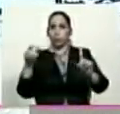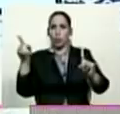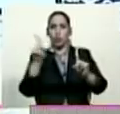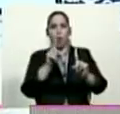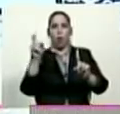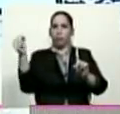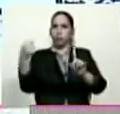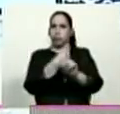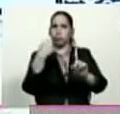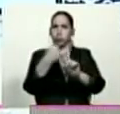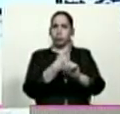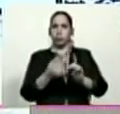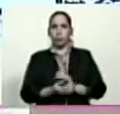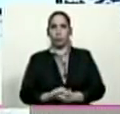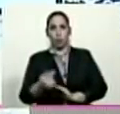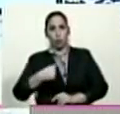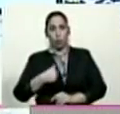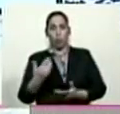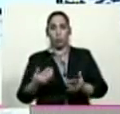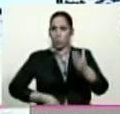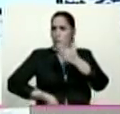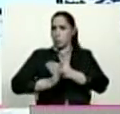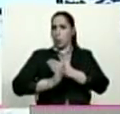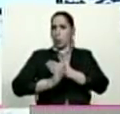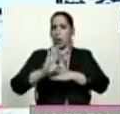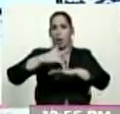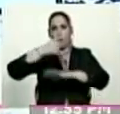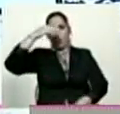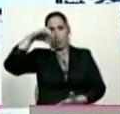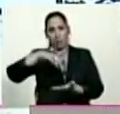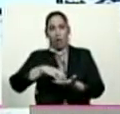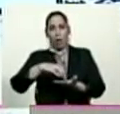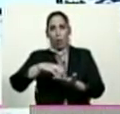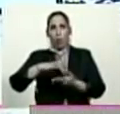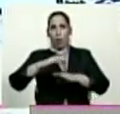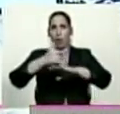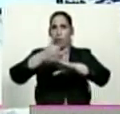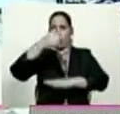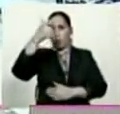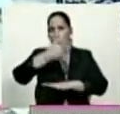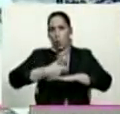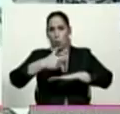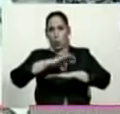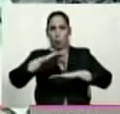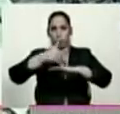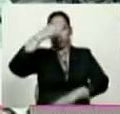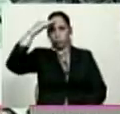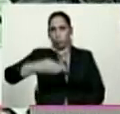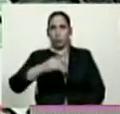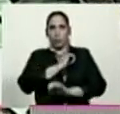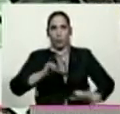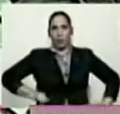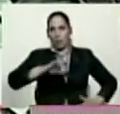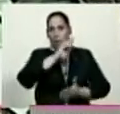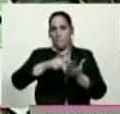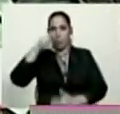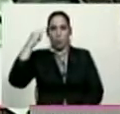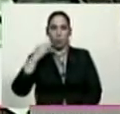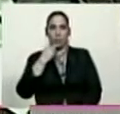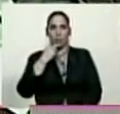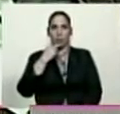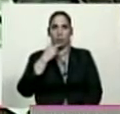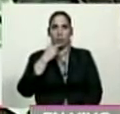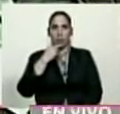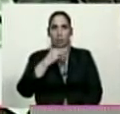agresiones. Porque estoy obligado como jefe de Estado, jefe de gobierno y comandante en jefe de la Fuerza Armada Nacional Bolivariana